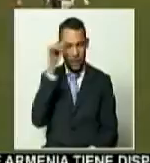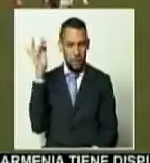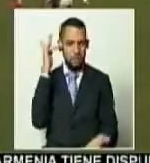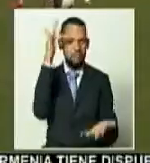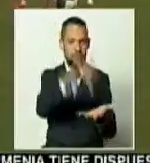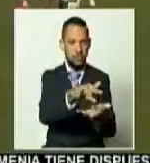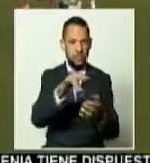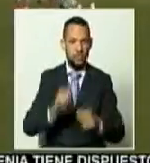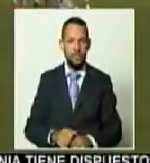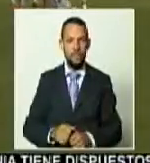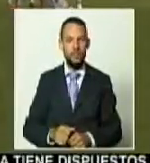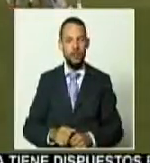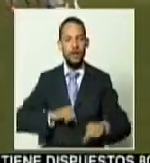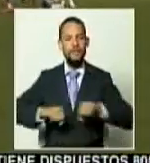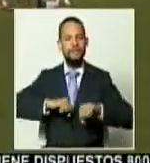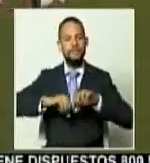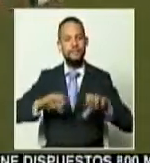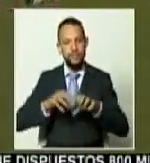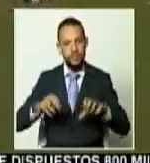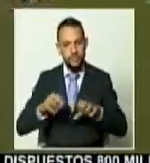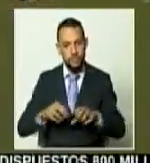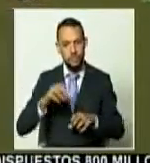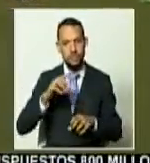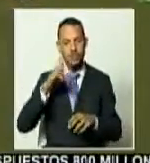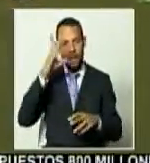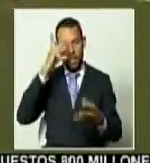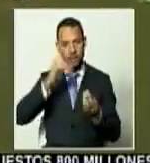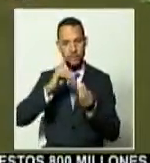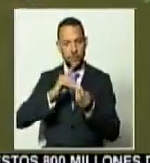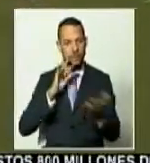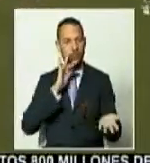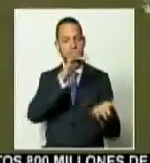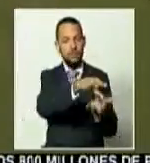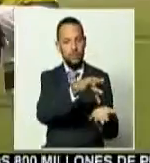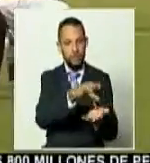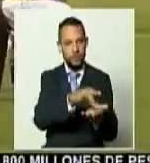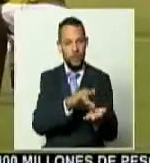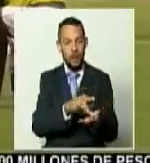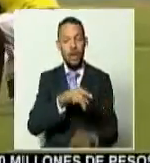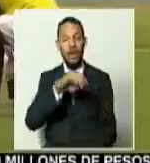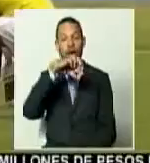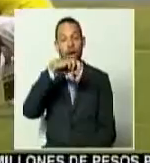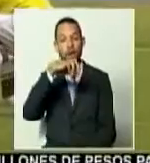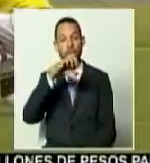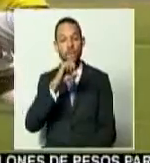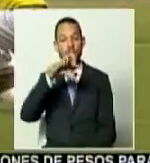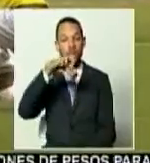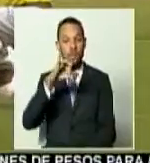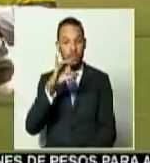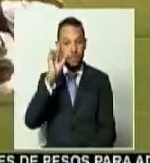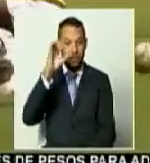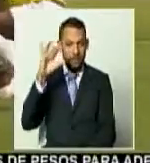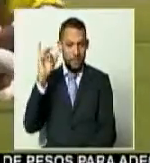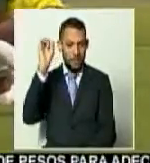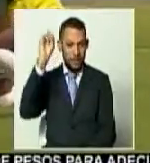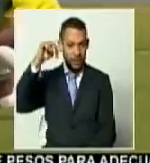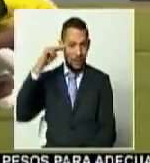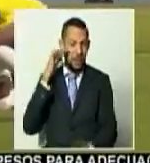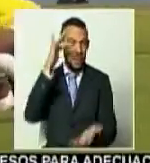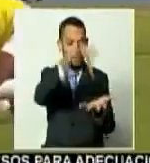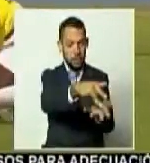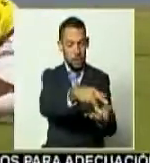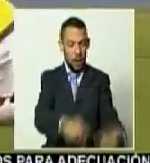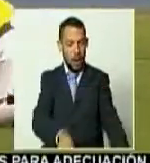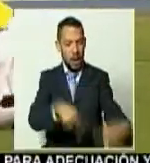Deportes Quindío intensifica su preparación para el partido del próximo domingo ante el Universitario de Popayán en la capital caucana, en la cuarta fecha del